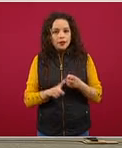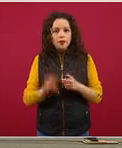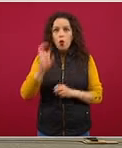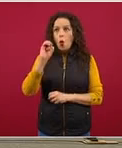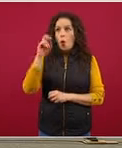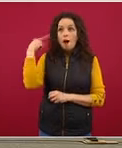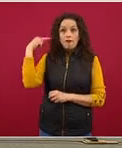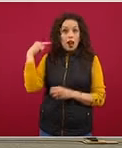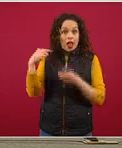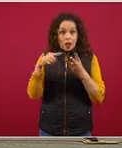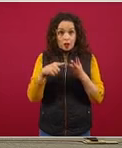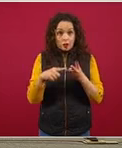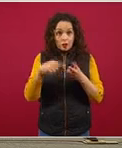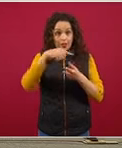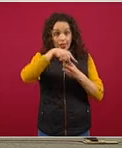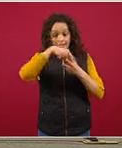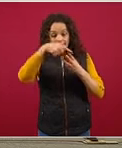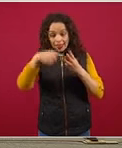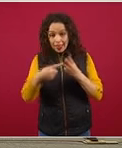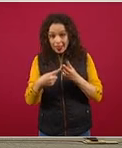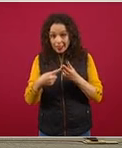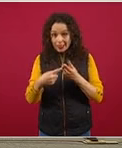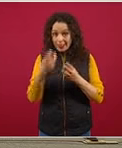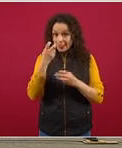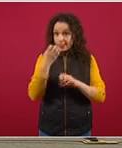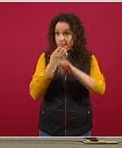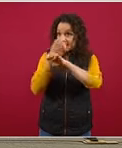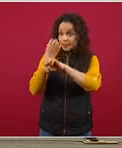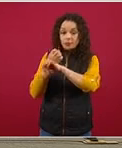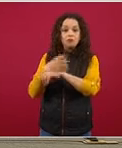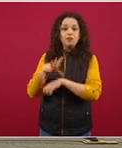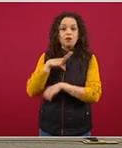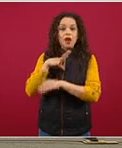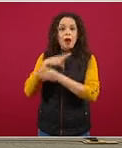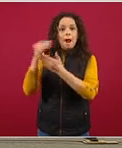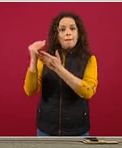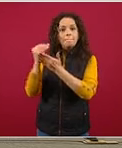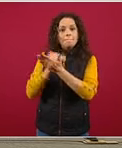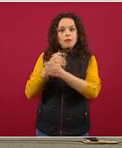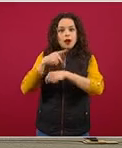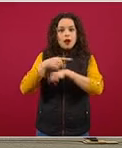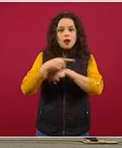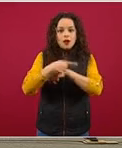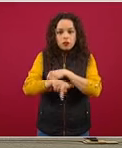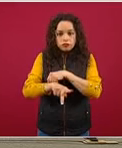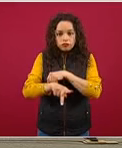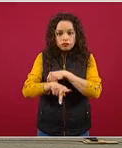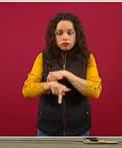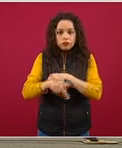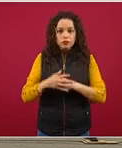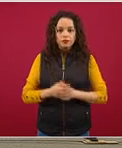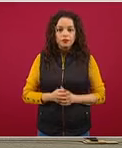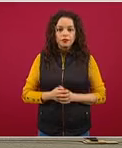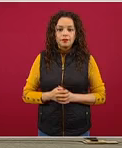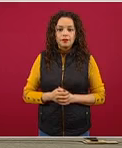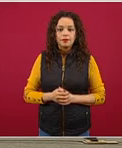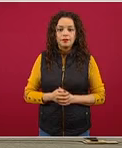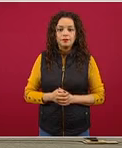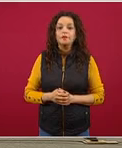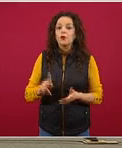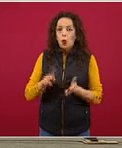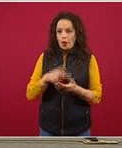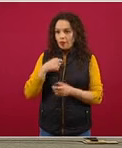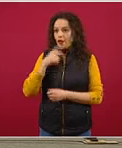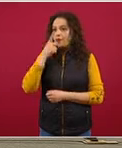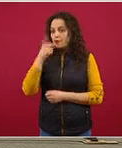son los 3 estados que están ahorita con el menor riesgo posible, que reiteramos,